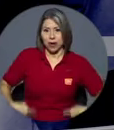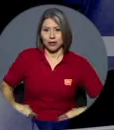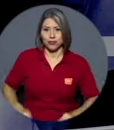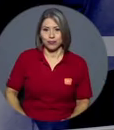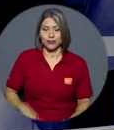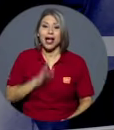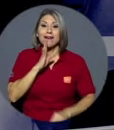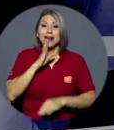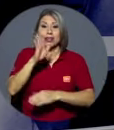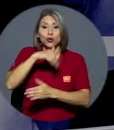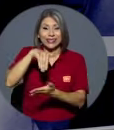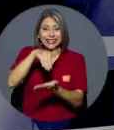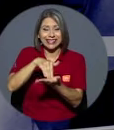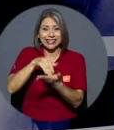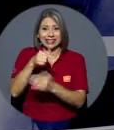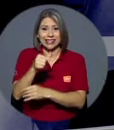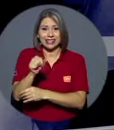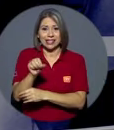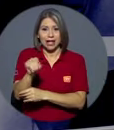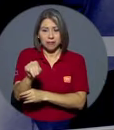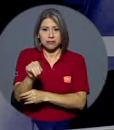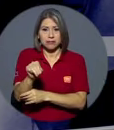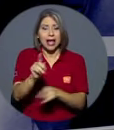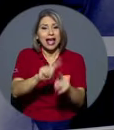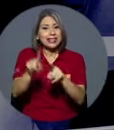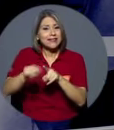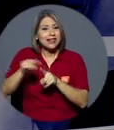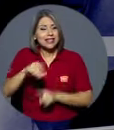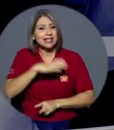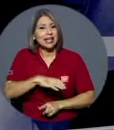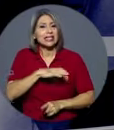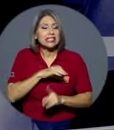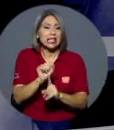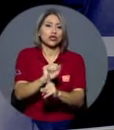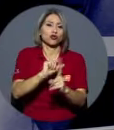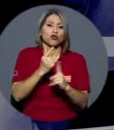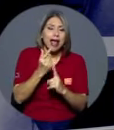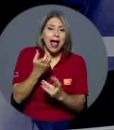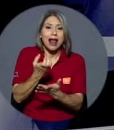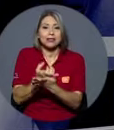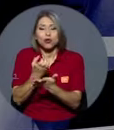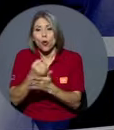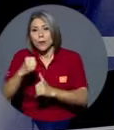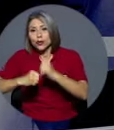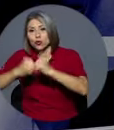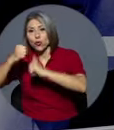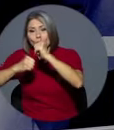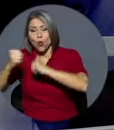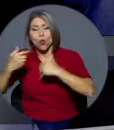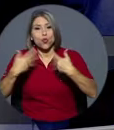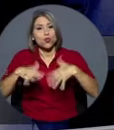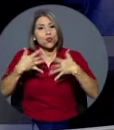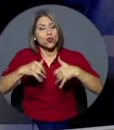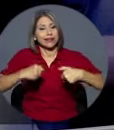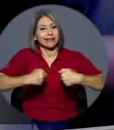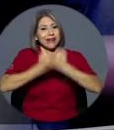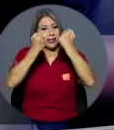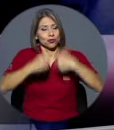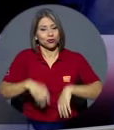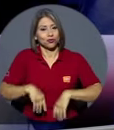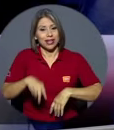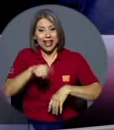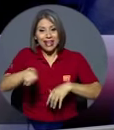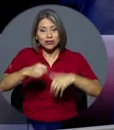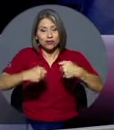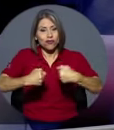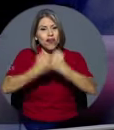pues obviamente hay una serie de factores, ¿verdad?, sociales, económicos, de infraestructura, que nos lleva a grandes retos, ¿verdad? Claro. Y